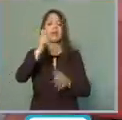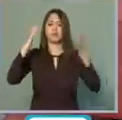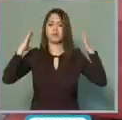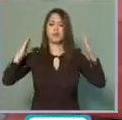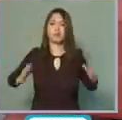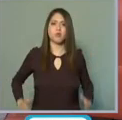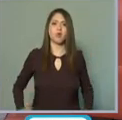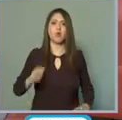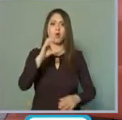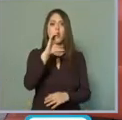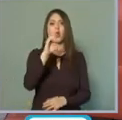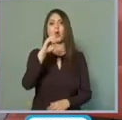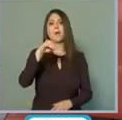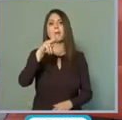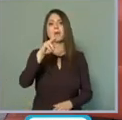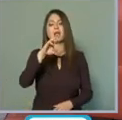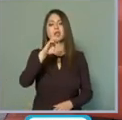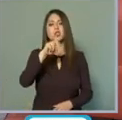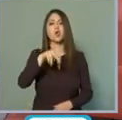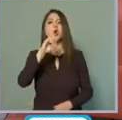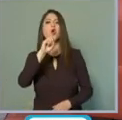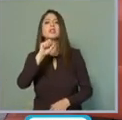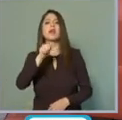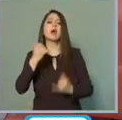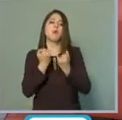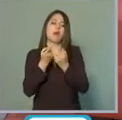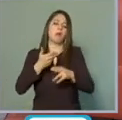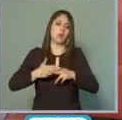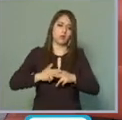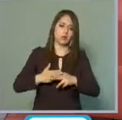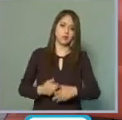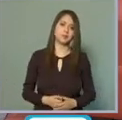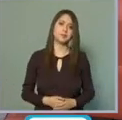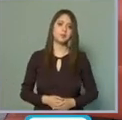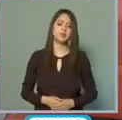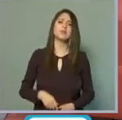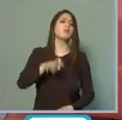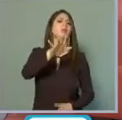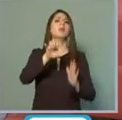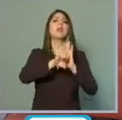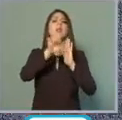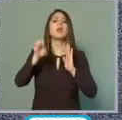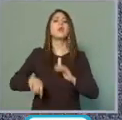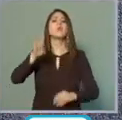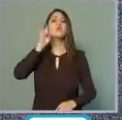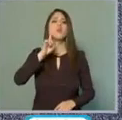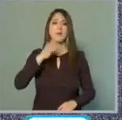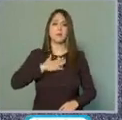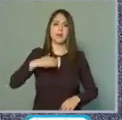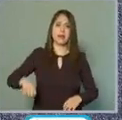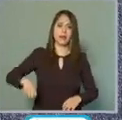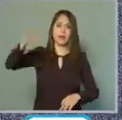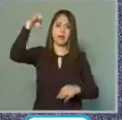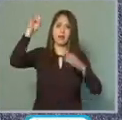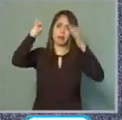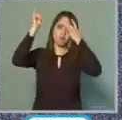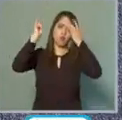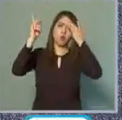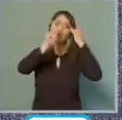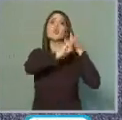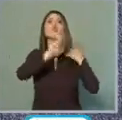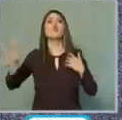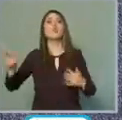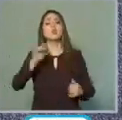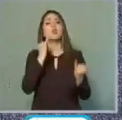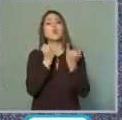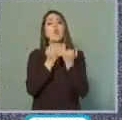a ver, entonces eso querría decir que, por ejemplo, una mujer de mi edad y mi estatura, pues todas deberíamos de pesar lo mismo.